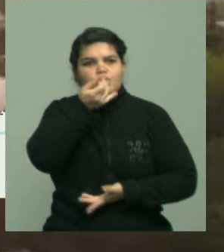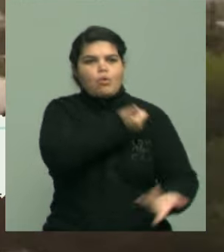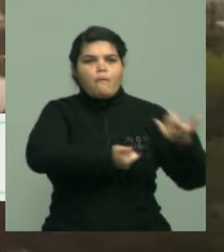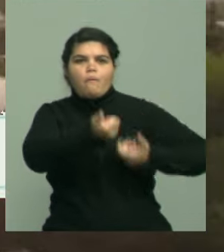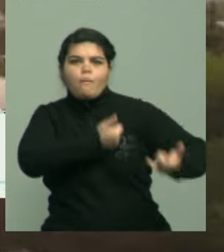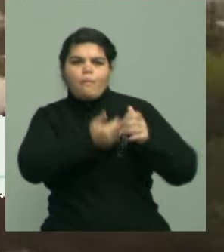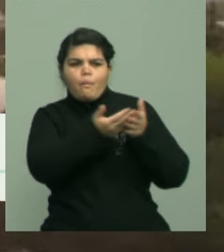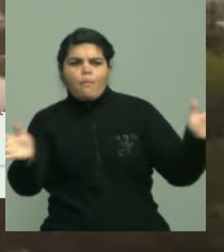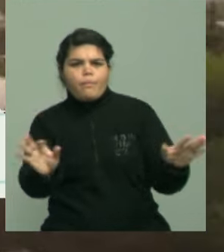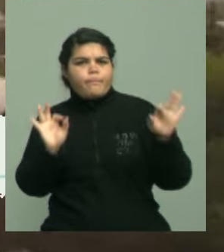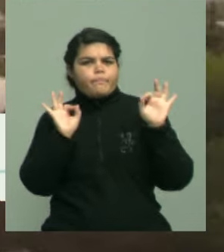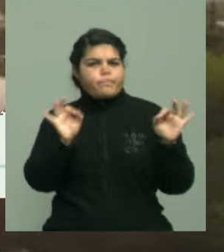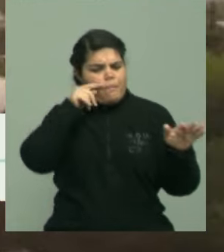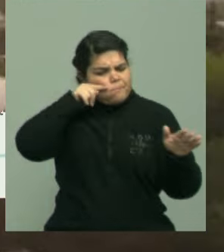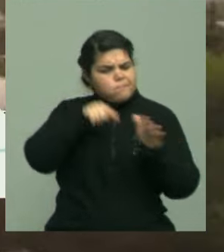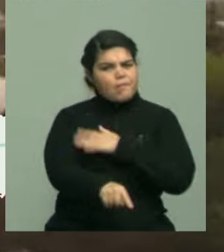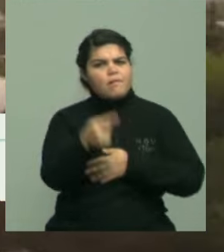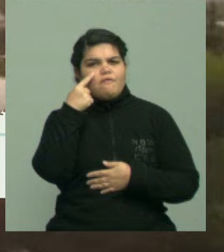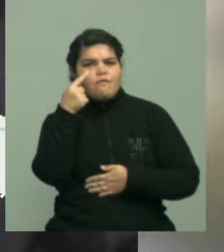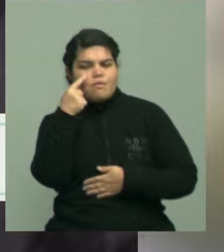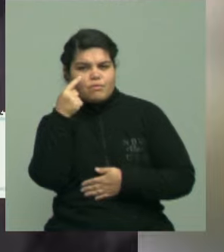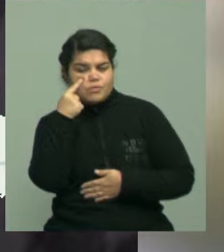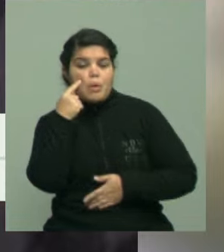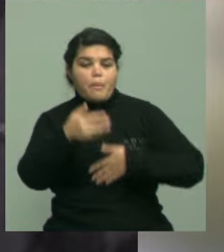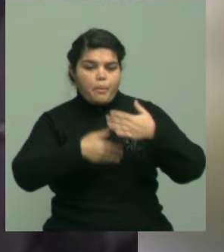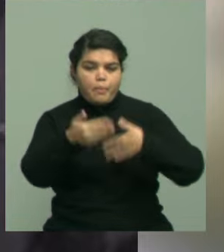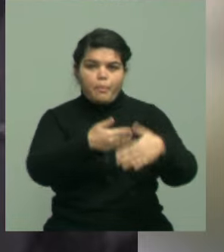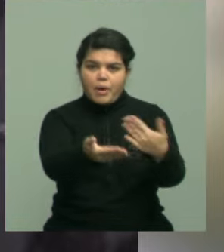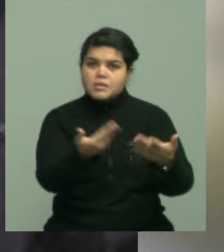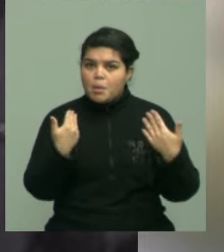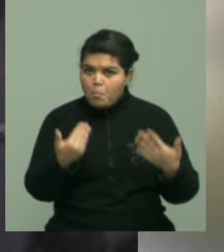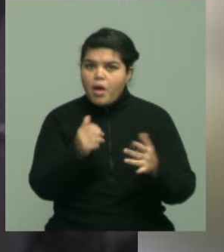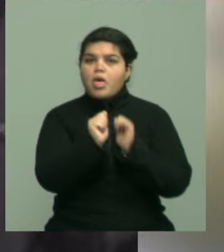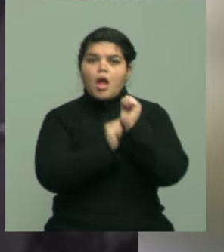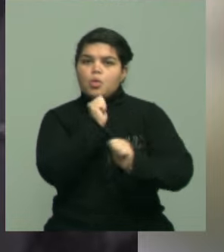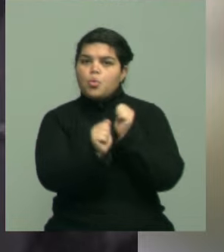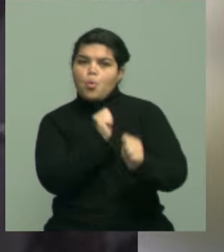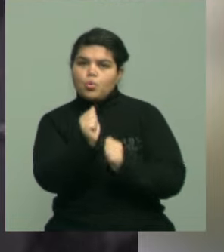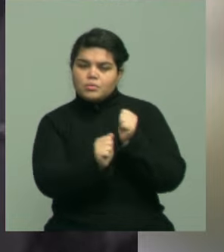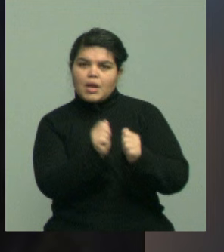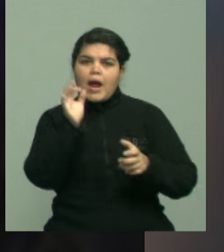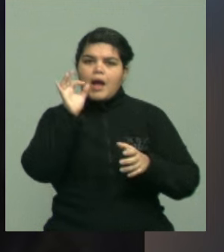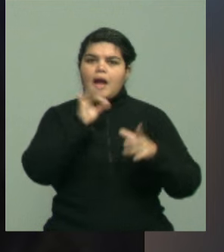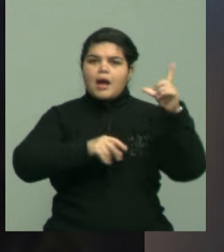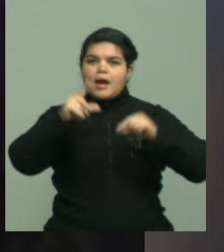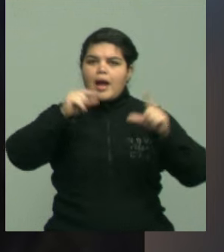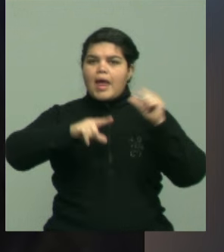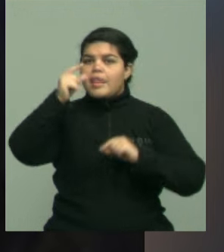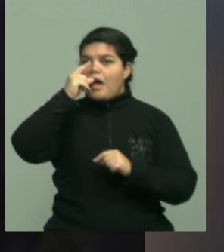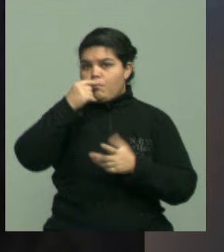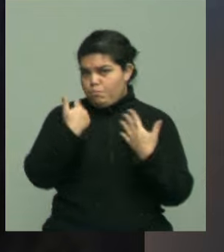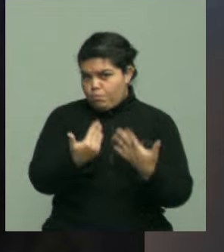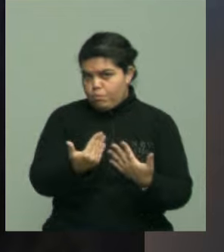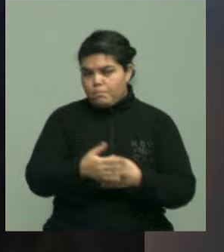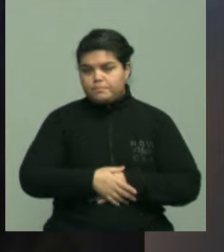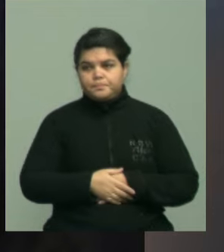para interiorizarse y tratar de avanzar en la industria del cannabis. Se habló en estos últimos meses